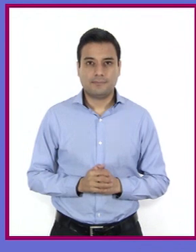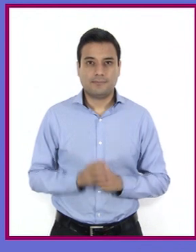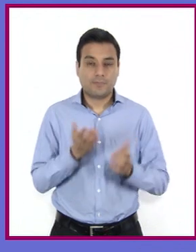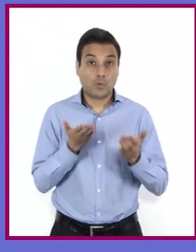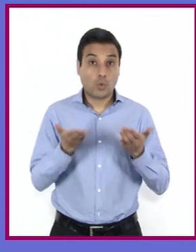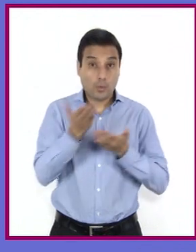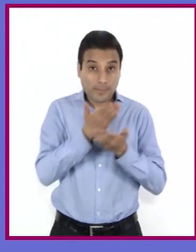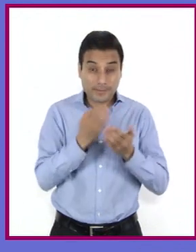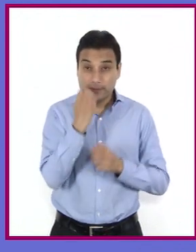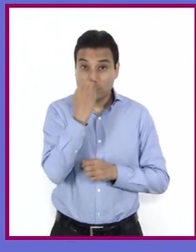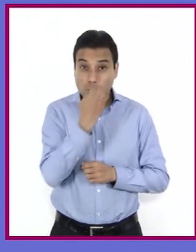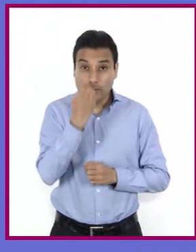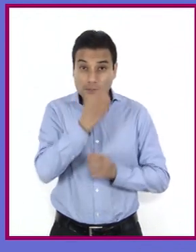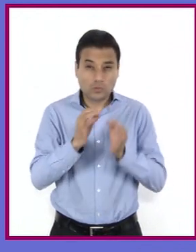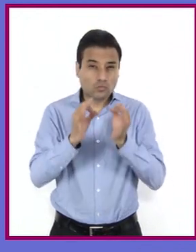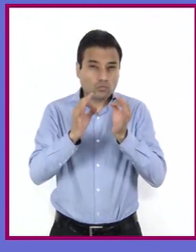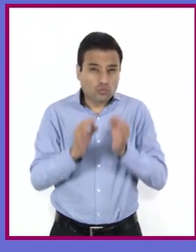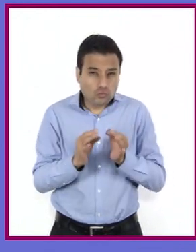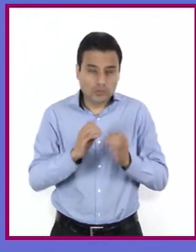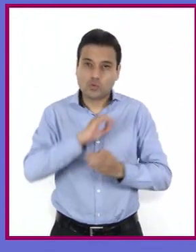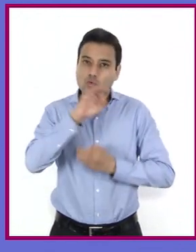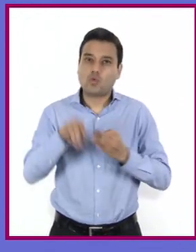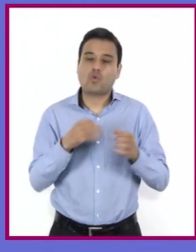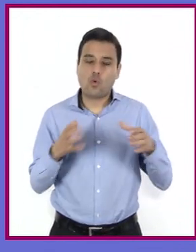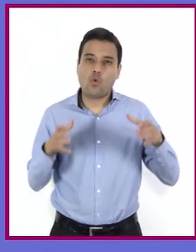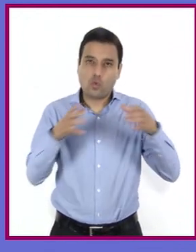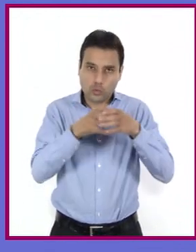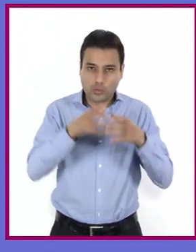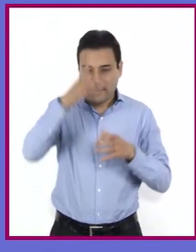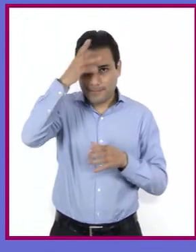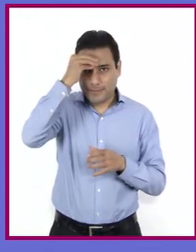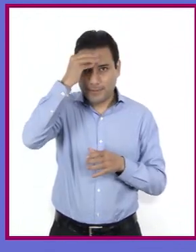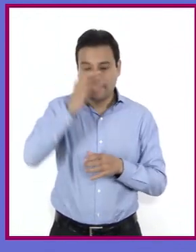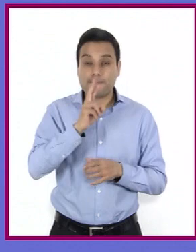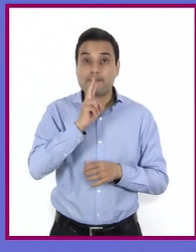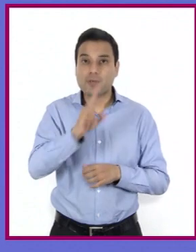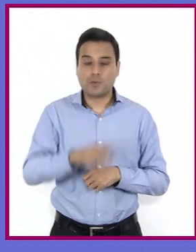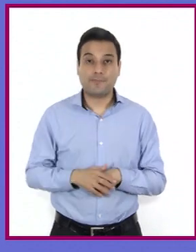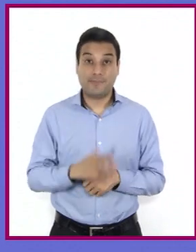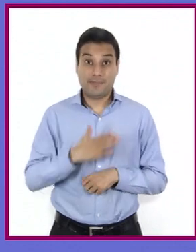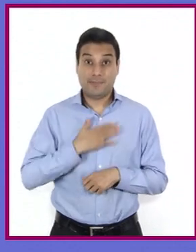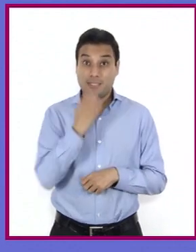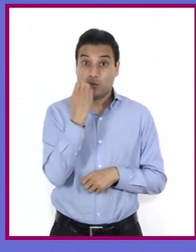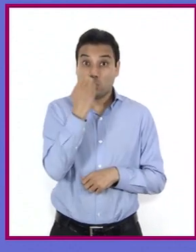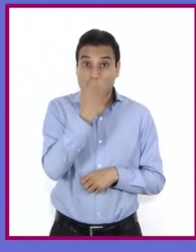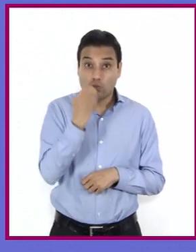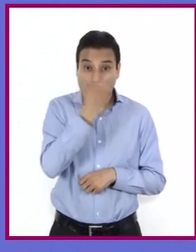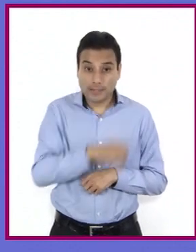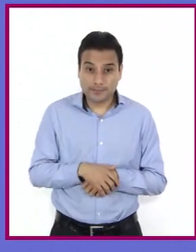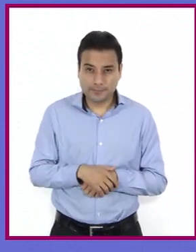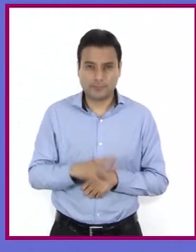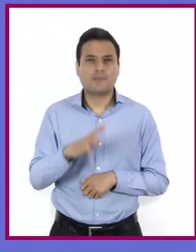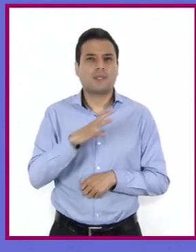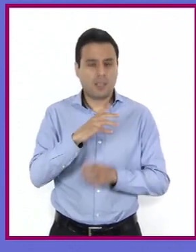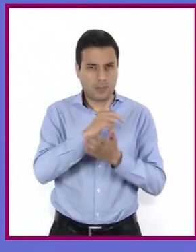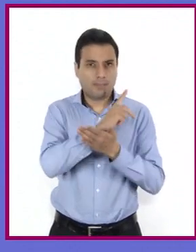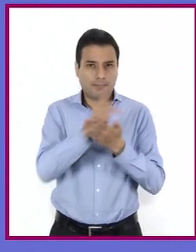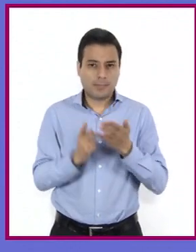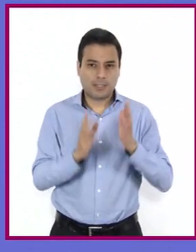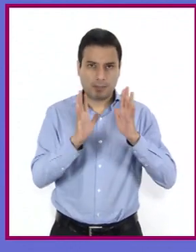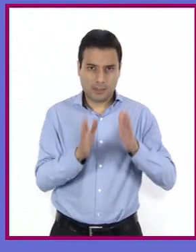convivencia escolar nadie puede faltar porque juntos aprendemos mejor. En mi escuela hay un plan en marcha y